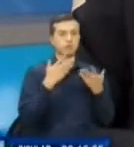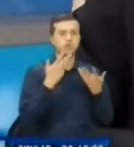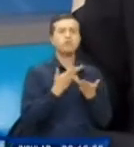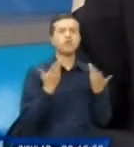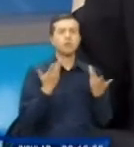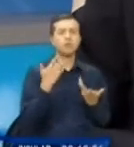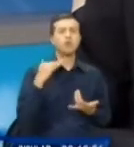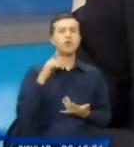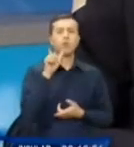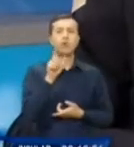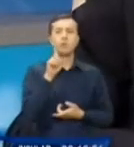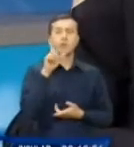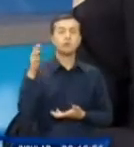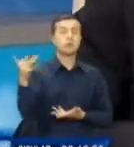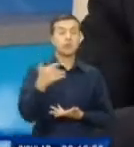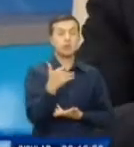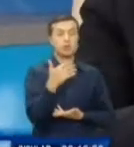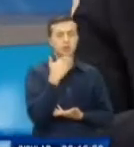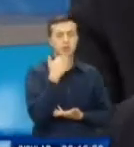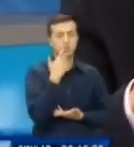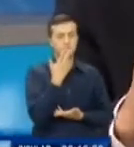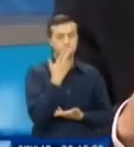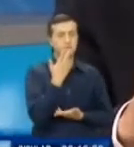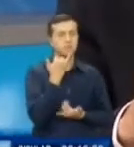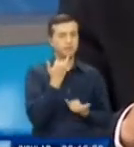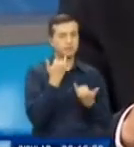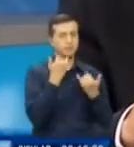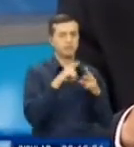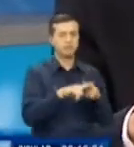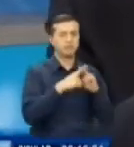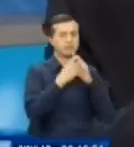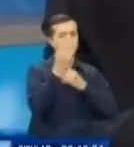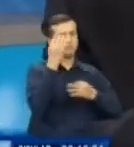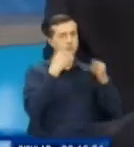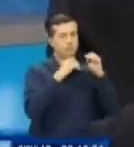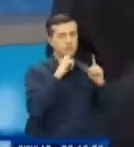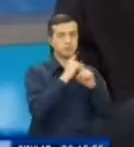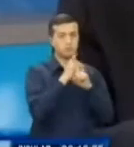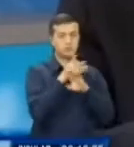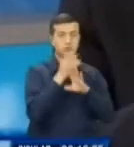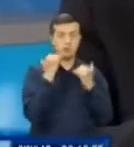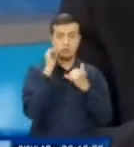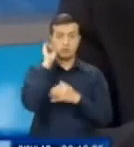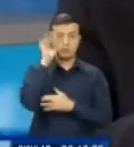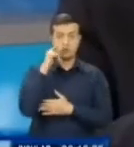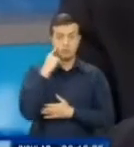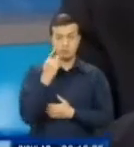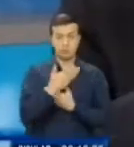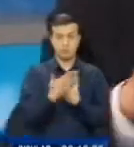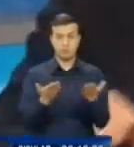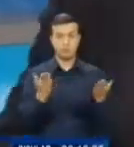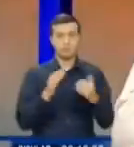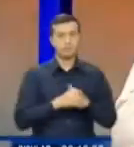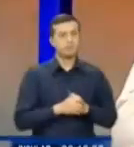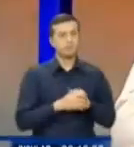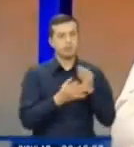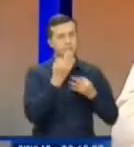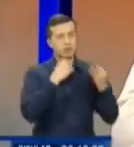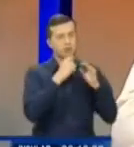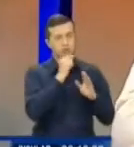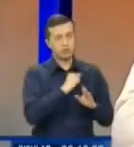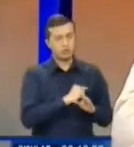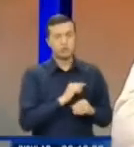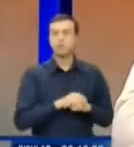comencemos entonces haciendo una introducción general de la ley de tierra para luego entrar a estos temas particulares alexandra gracias